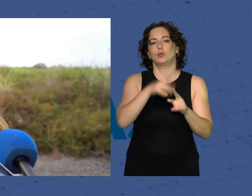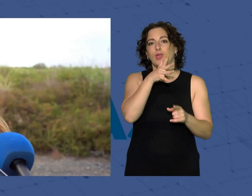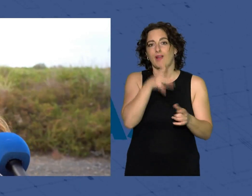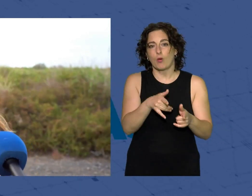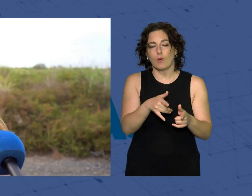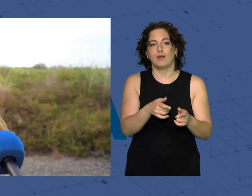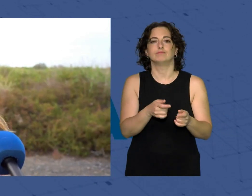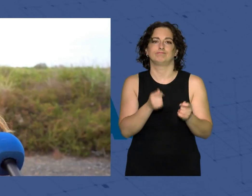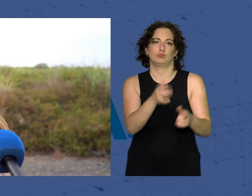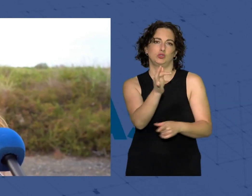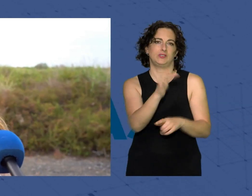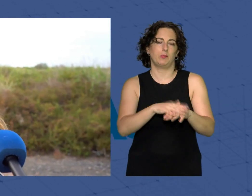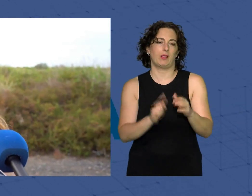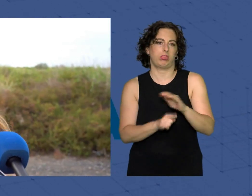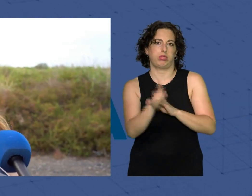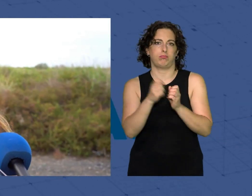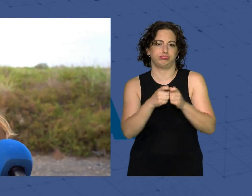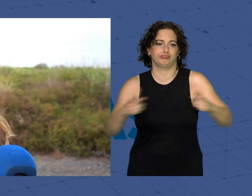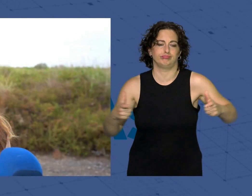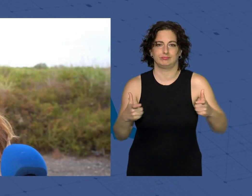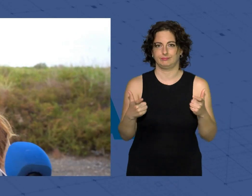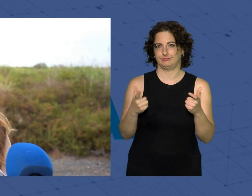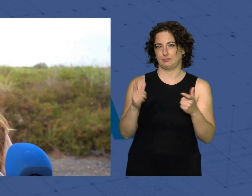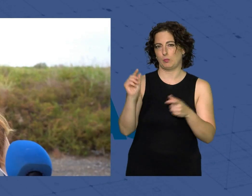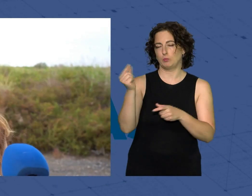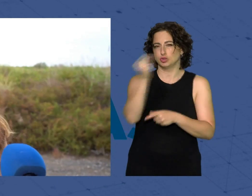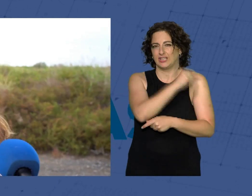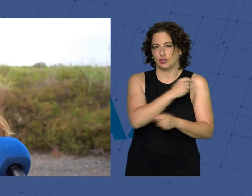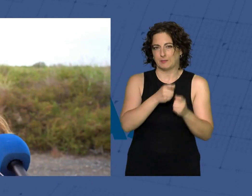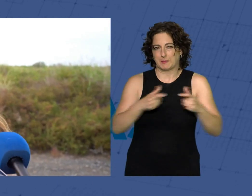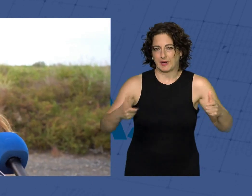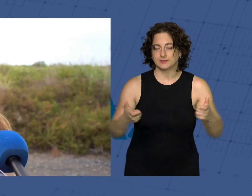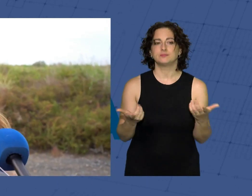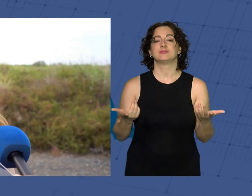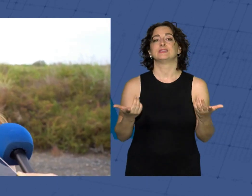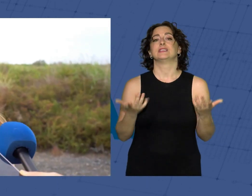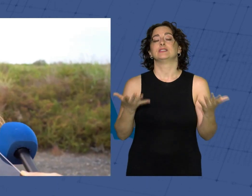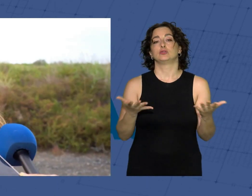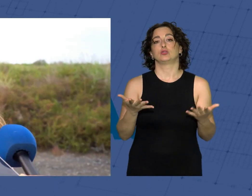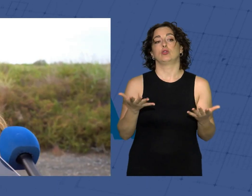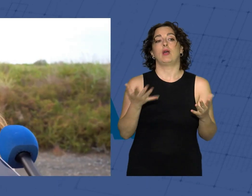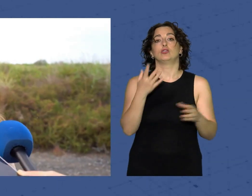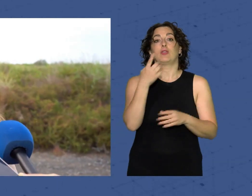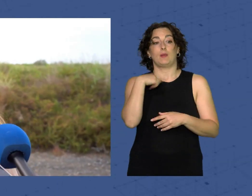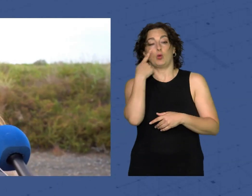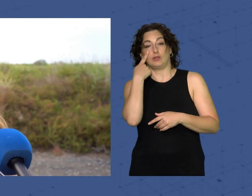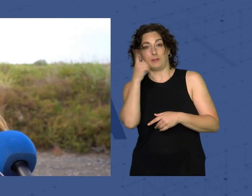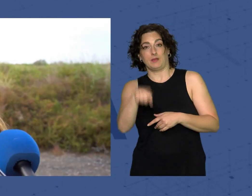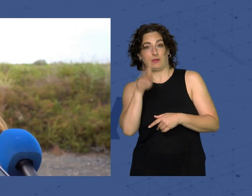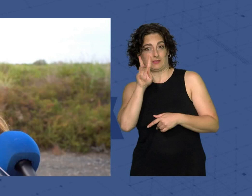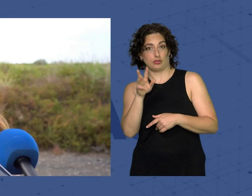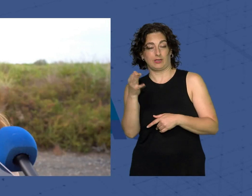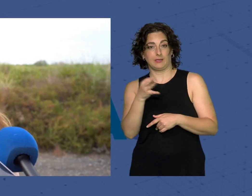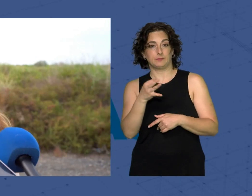muy favorable para el desarrollo rápido de larvas, mosquitos. Eso en zonas naturales, y también lo que hemos observado es que este año,